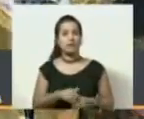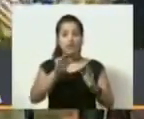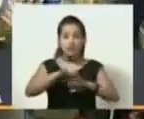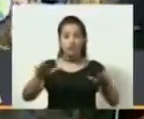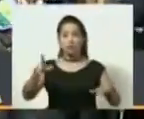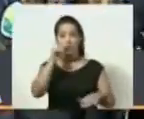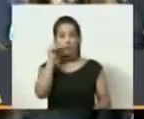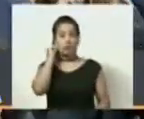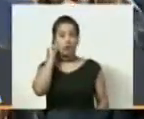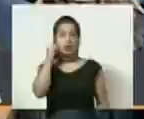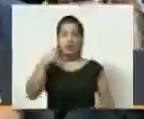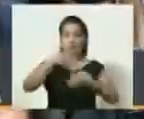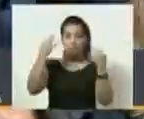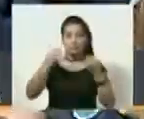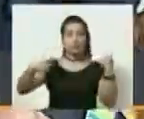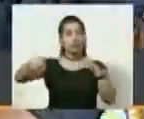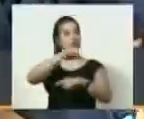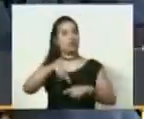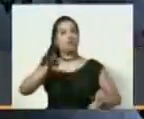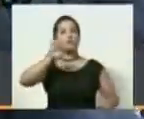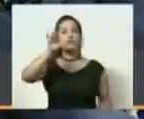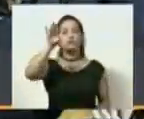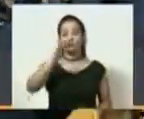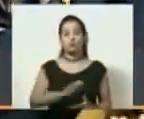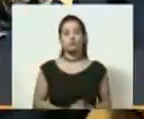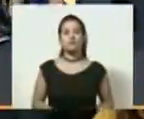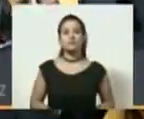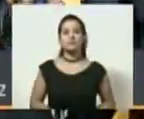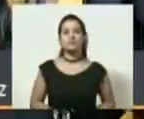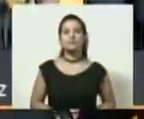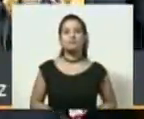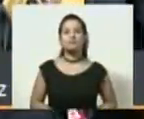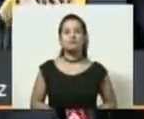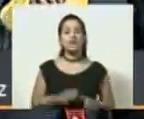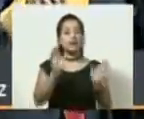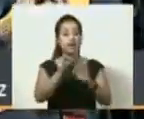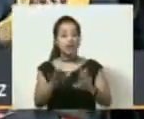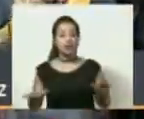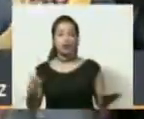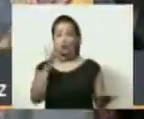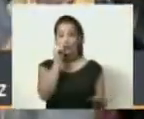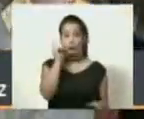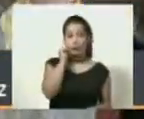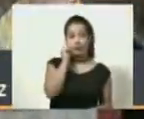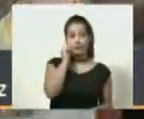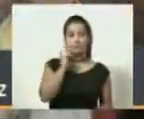y niñas. Garantizarle el futuro a nuestros niños y niñas.